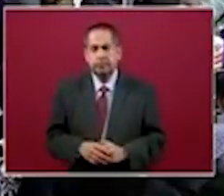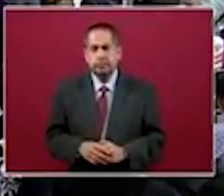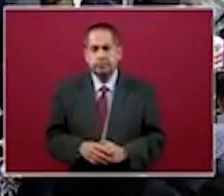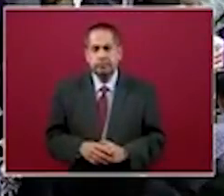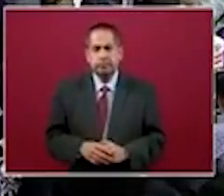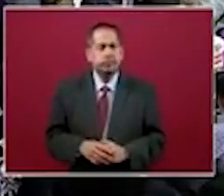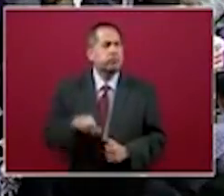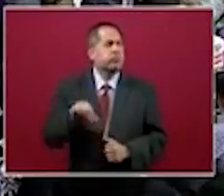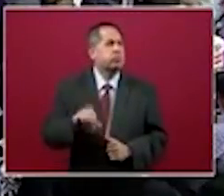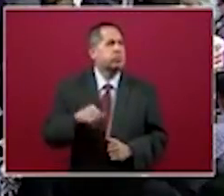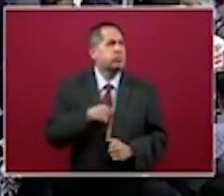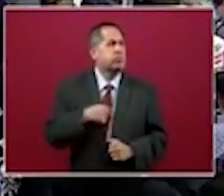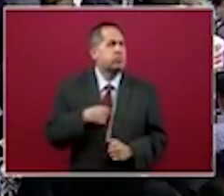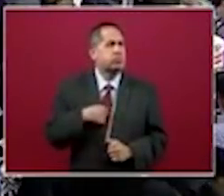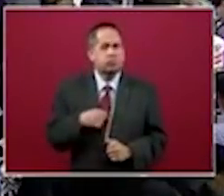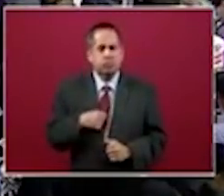tengo